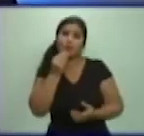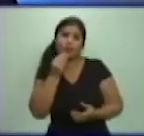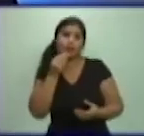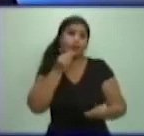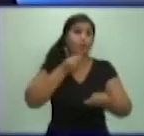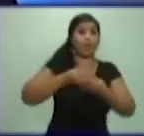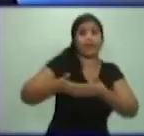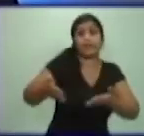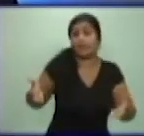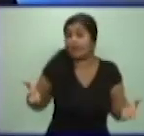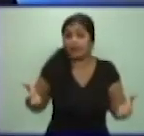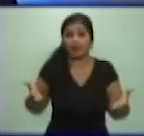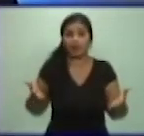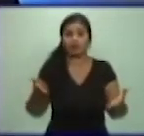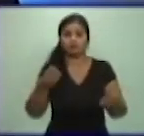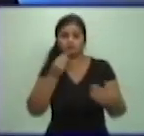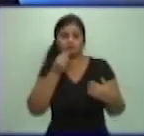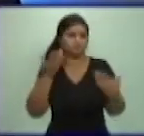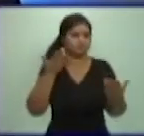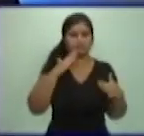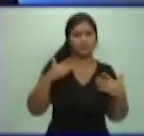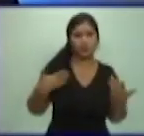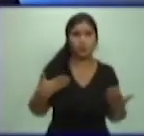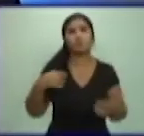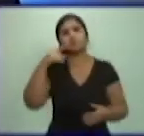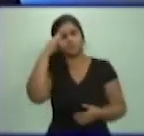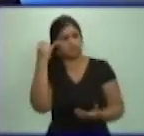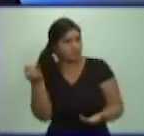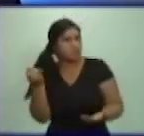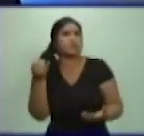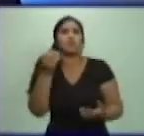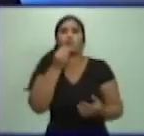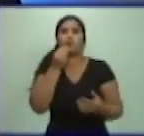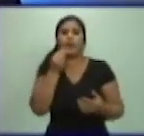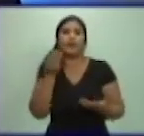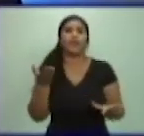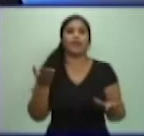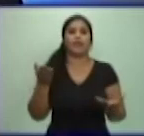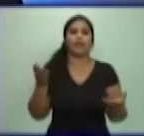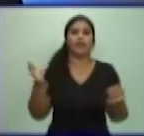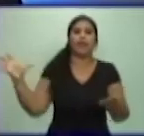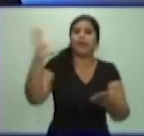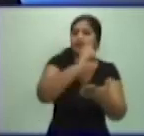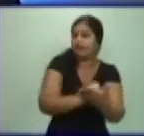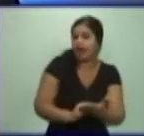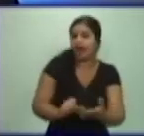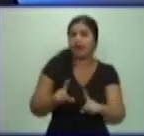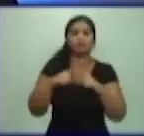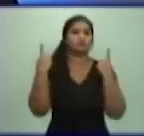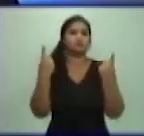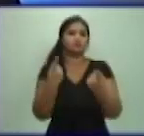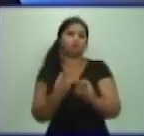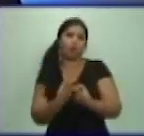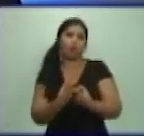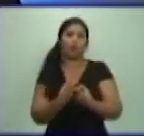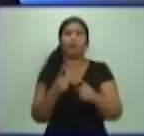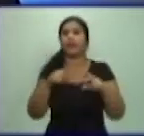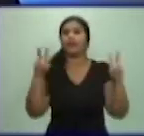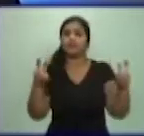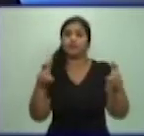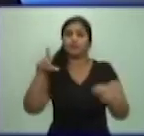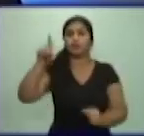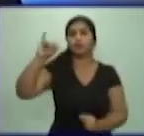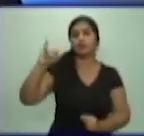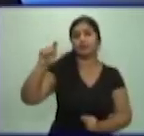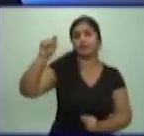obra específica? Sí, puede ser de forma general, un texto que hable de la literatura, pero puede ser un texto que hable de los personajes o de los